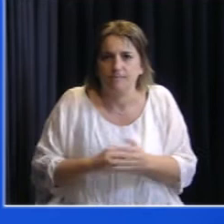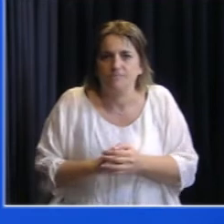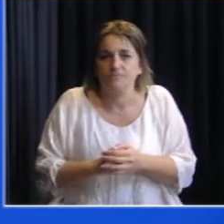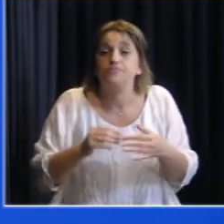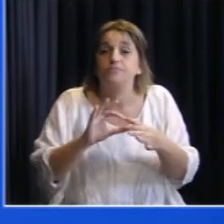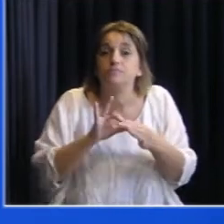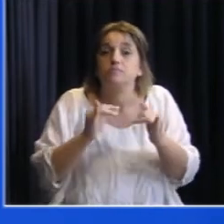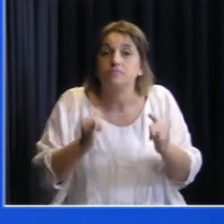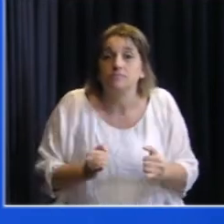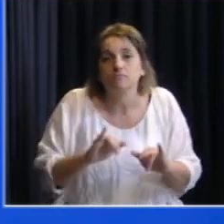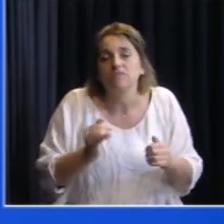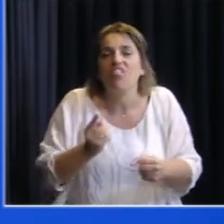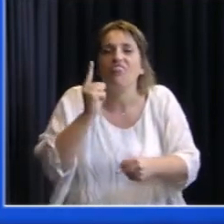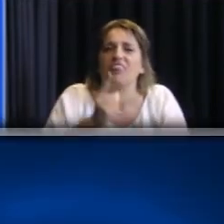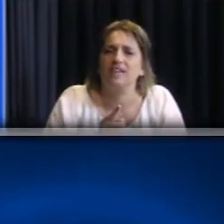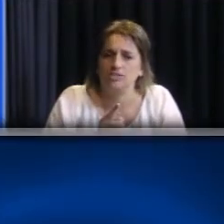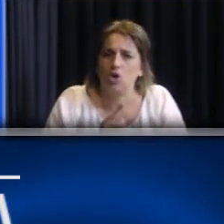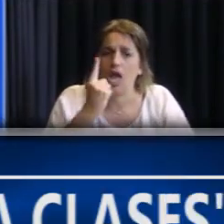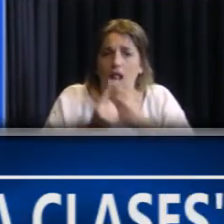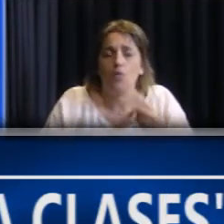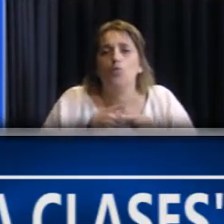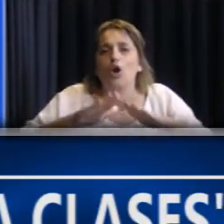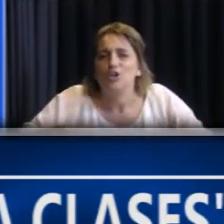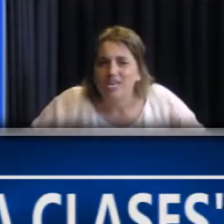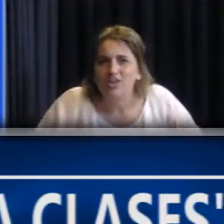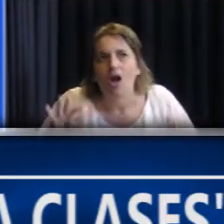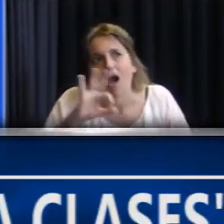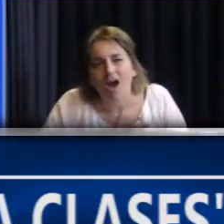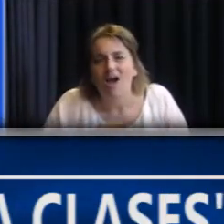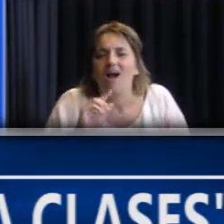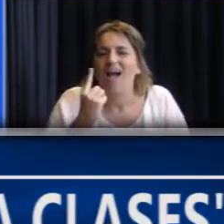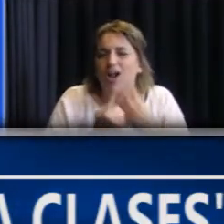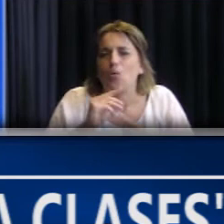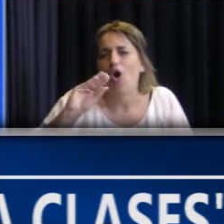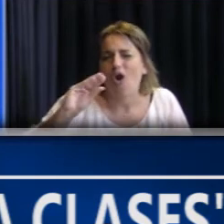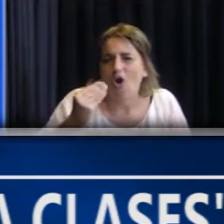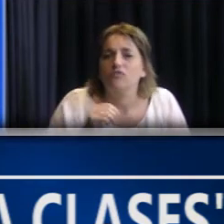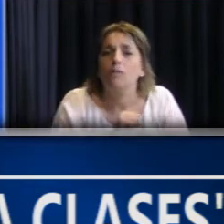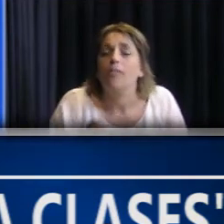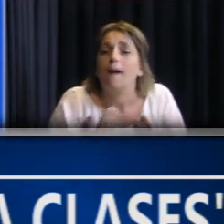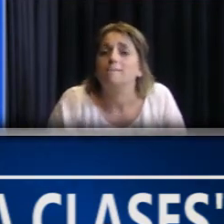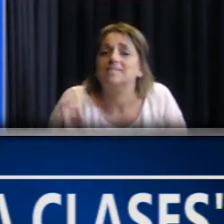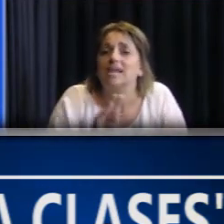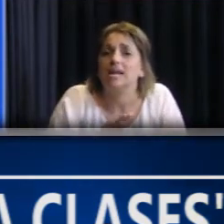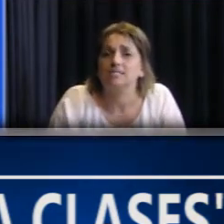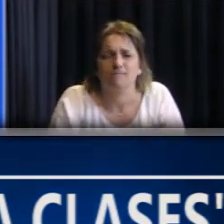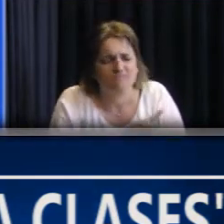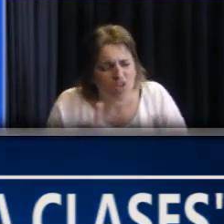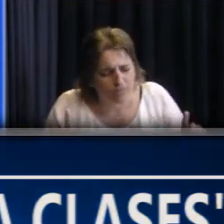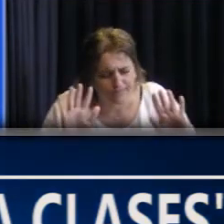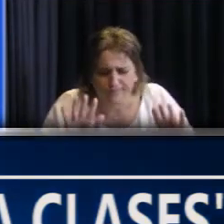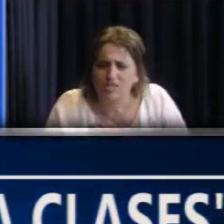necesariamente se va a tomar una decisión de que algunos niños que algunos jóvenes empiecen las clases no